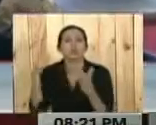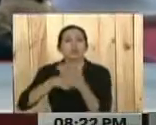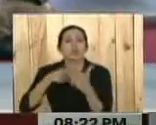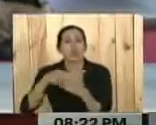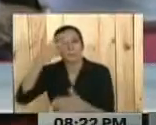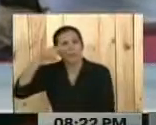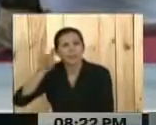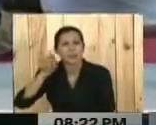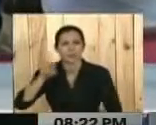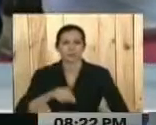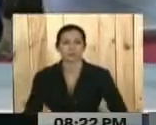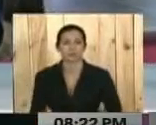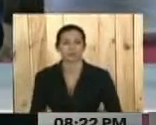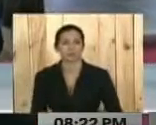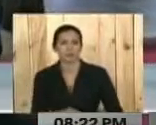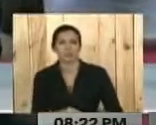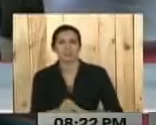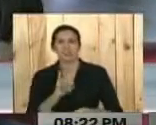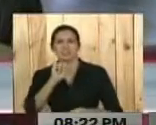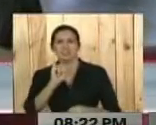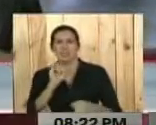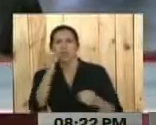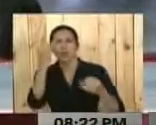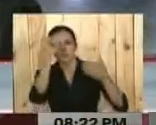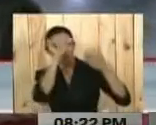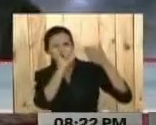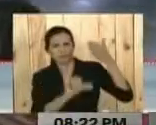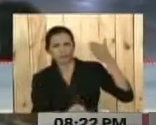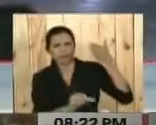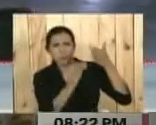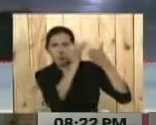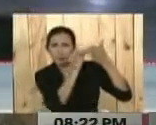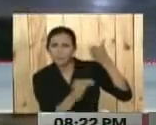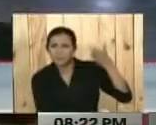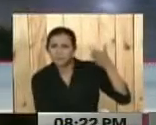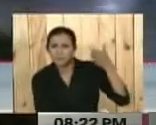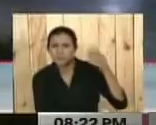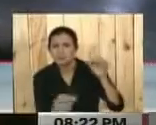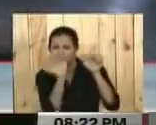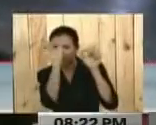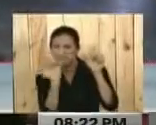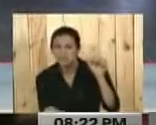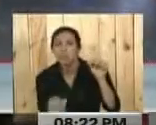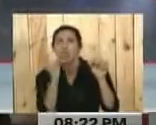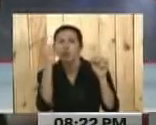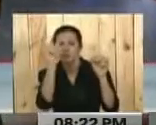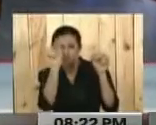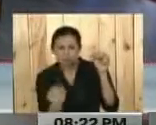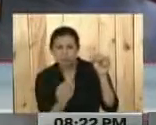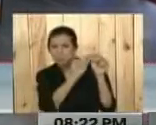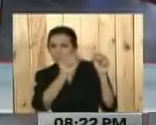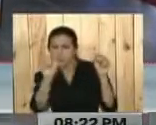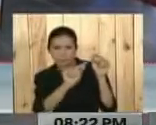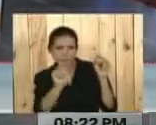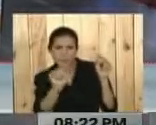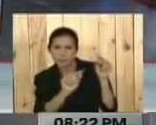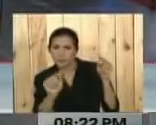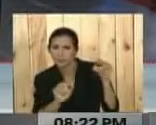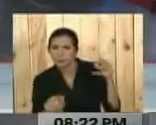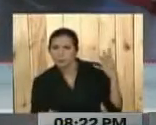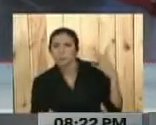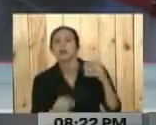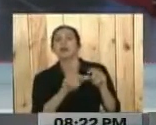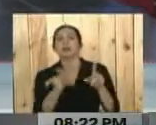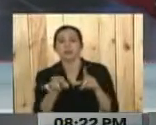índice, bien interesante, ¿no? La virtud de la tolerancia. Luego viene el segundo capítulo,